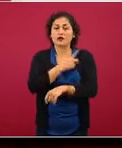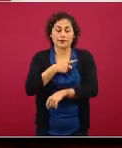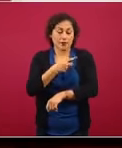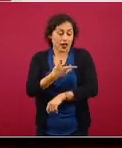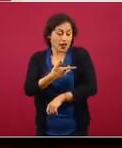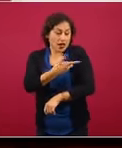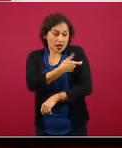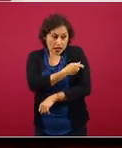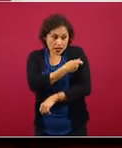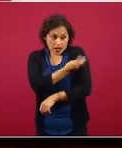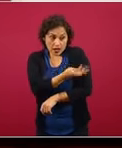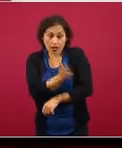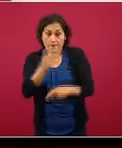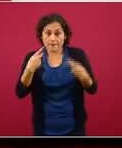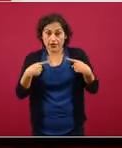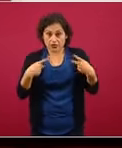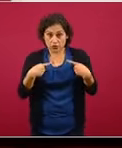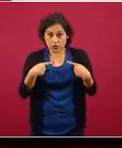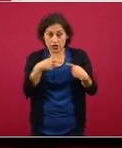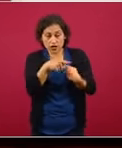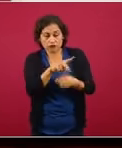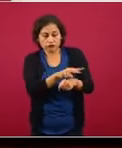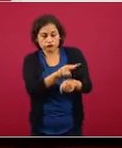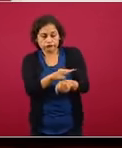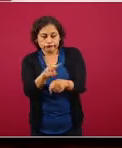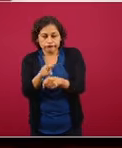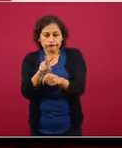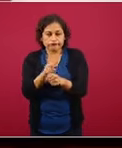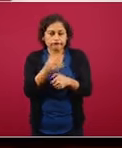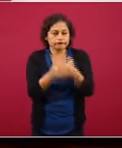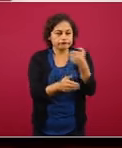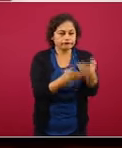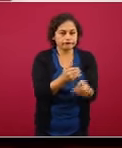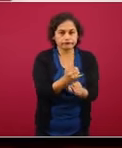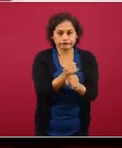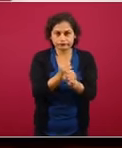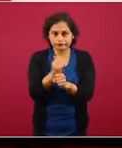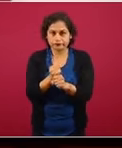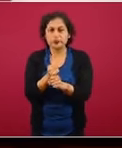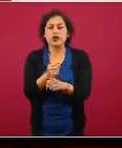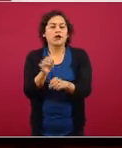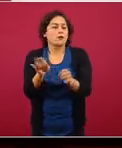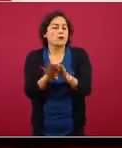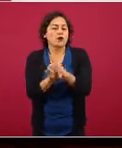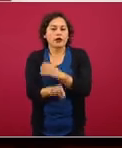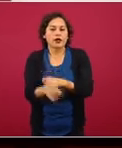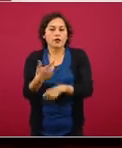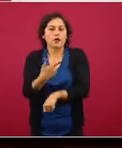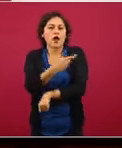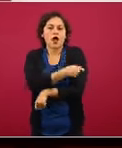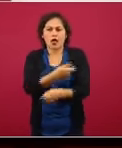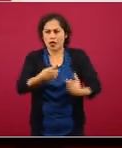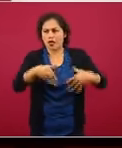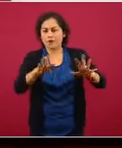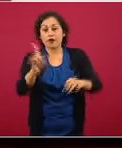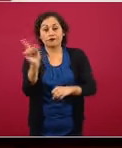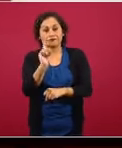las personas a las que se le va a aplicar a la vacuna, con localización inmediata, con